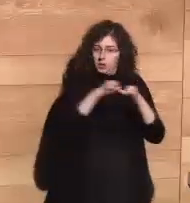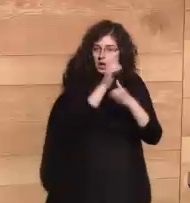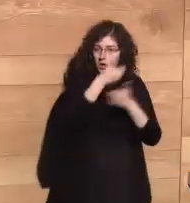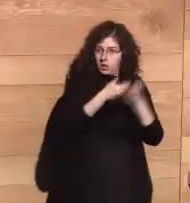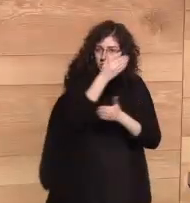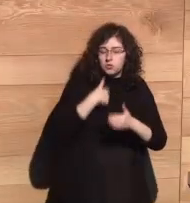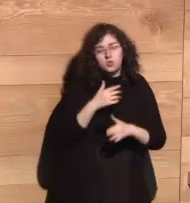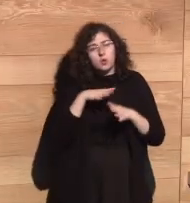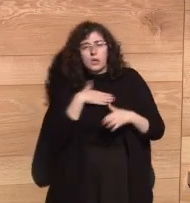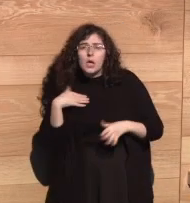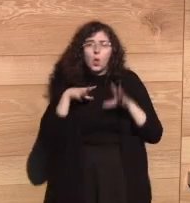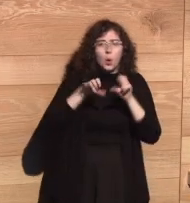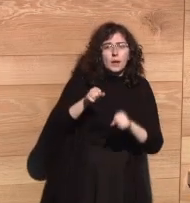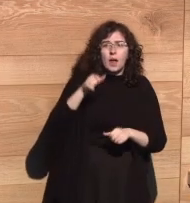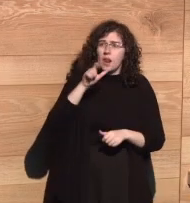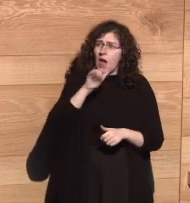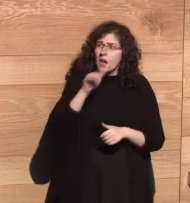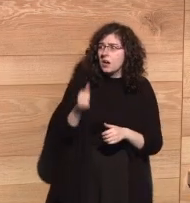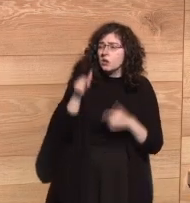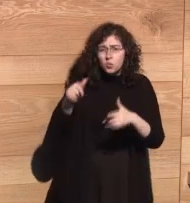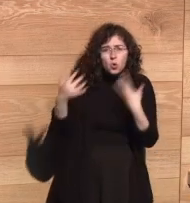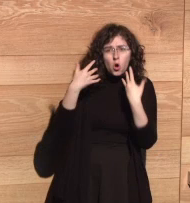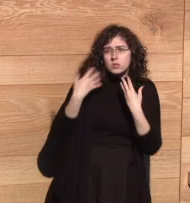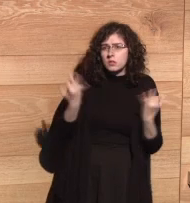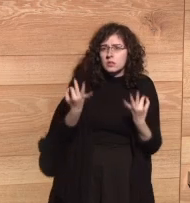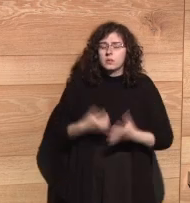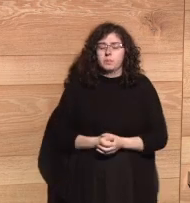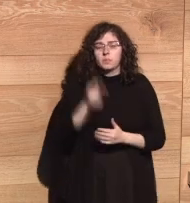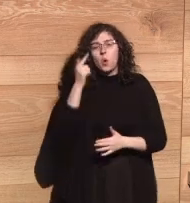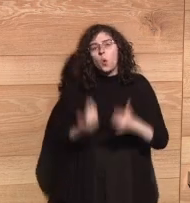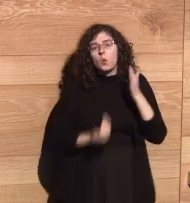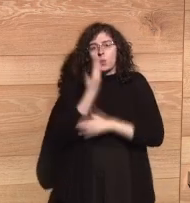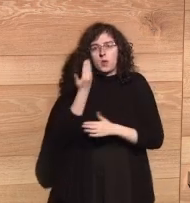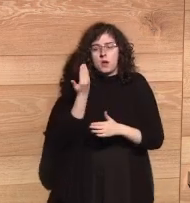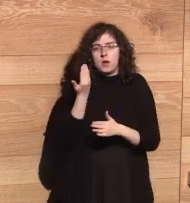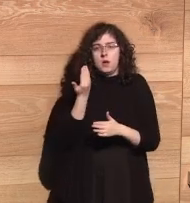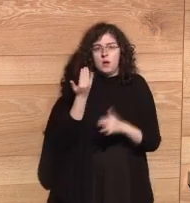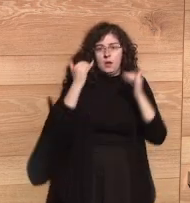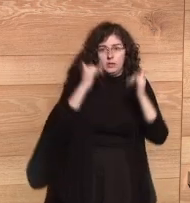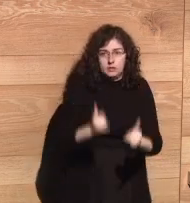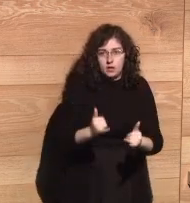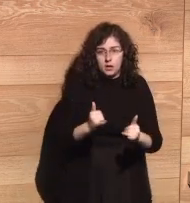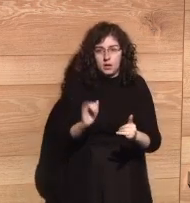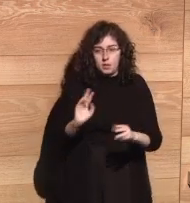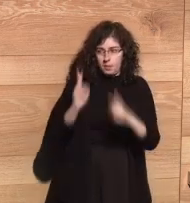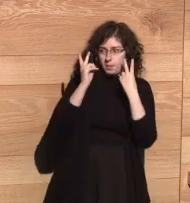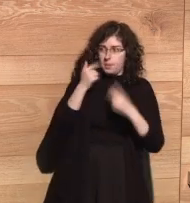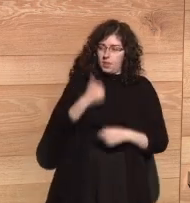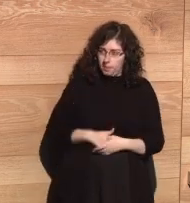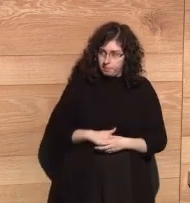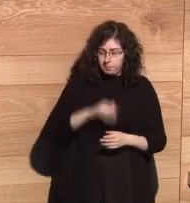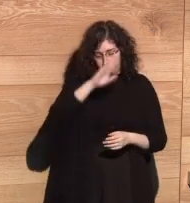comprar una Leica, pero no entiendo muy bien, ¿qué me recomiendas? Entonces un día llega a la redacción, me mira y me dice,